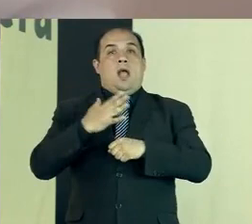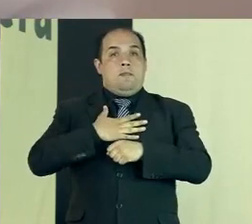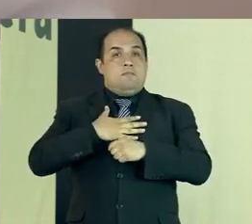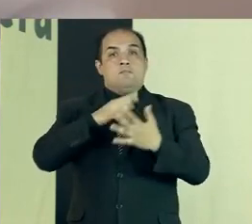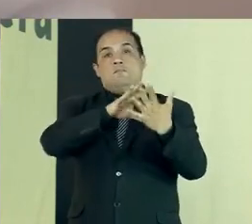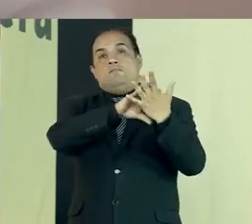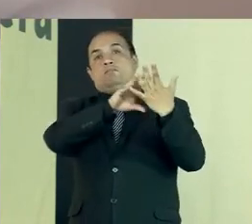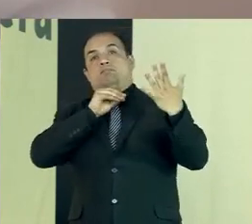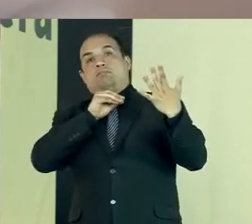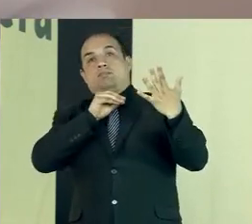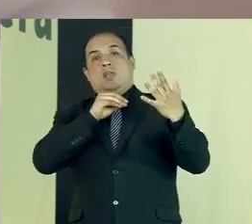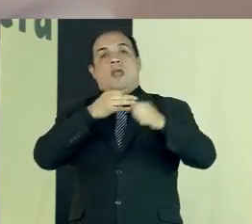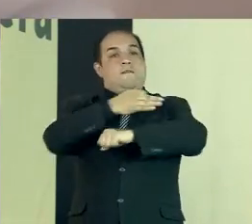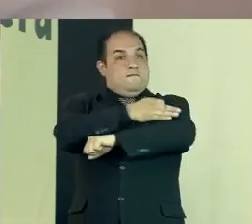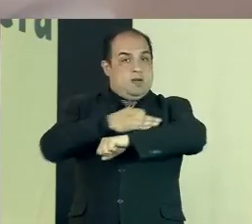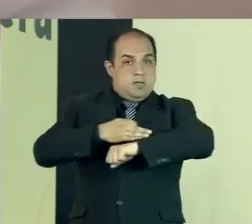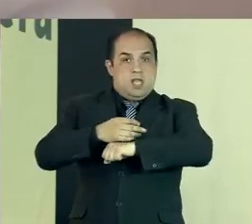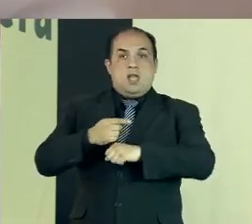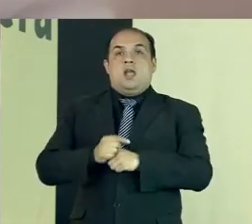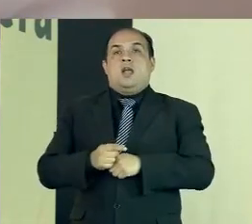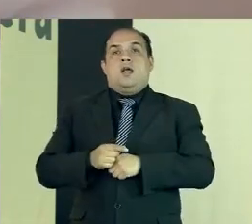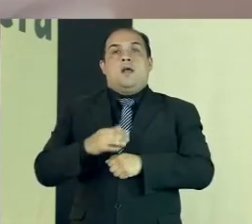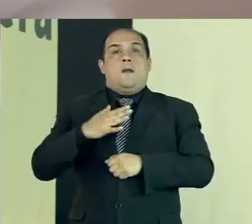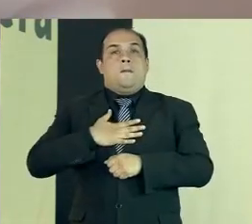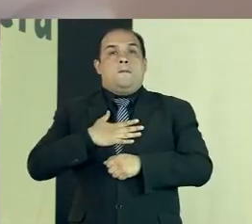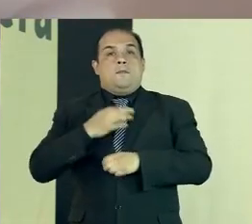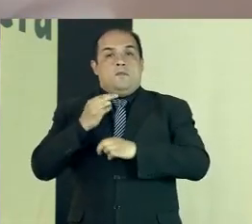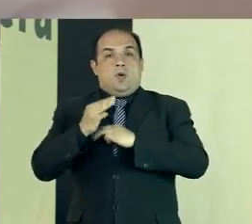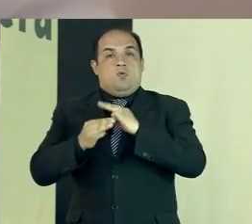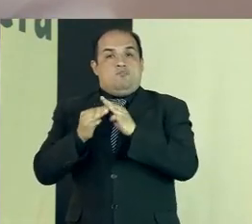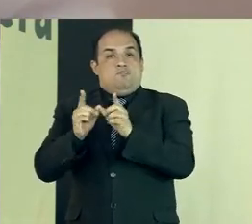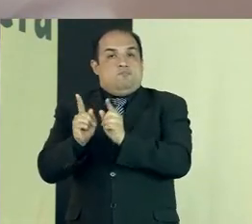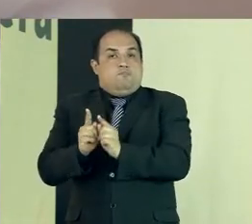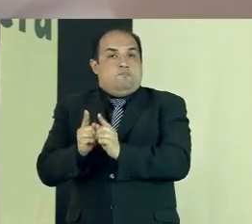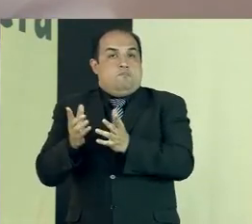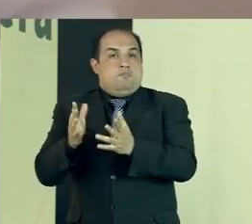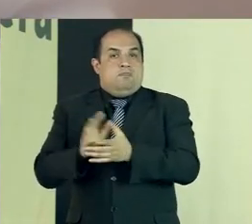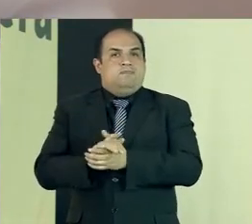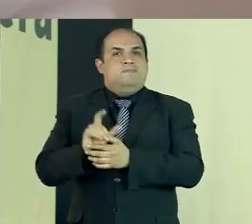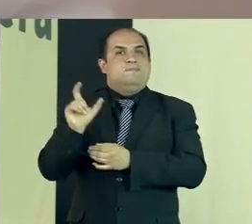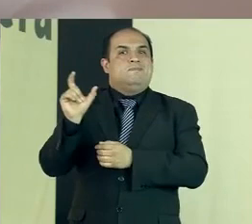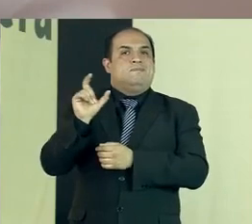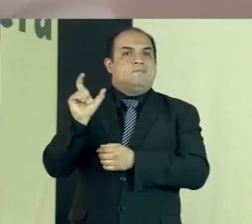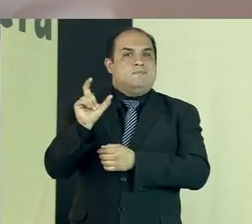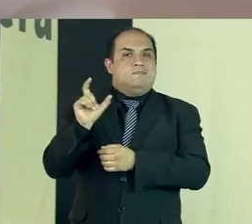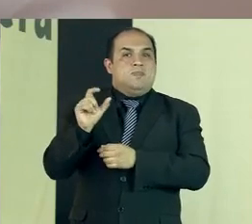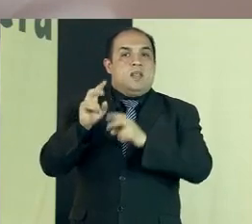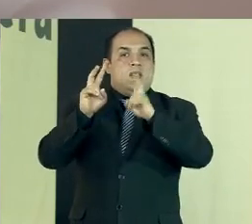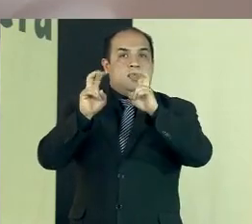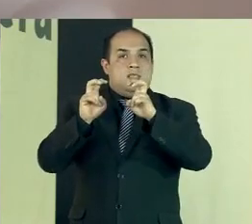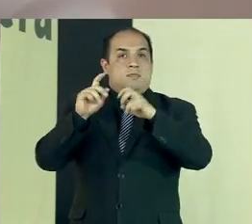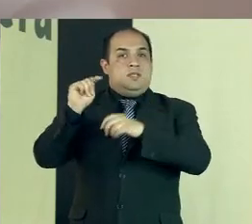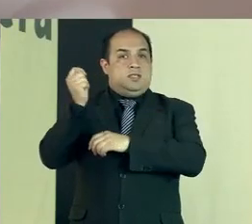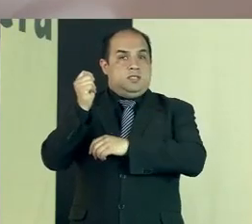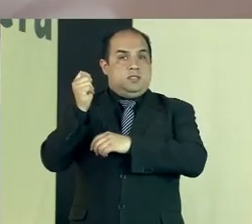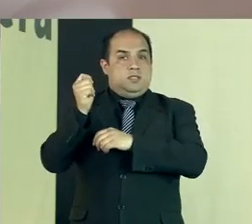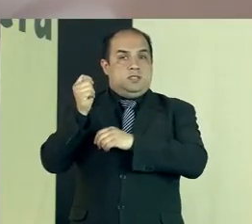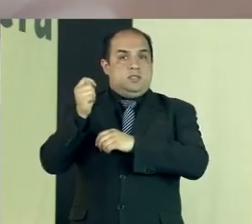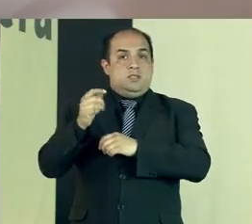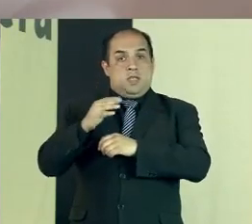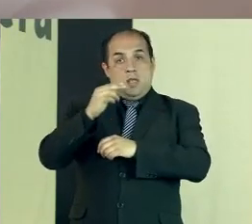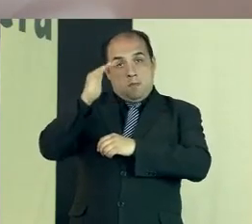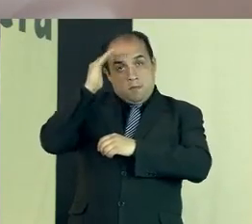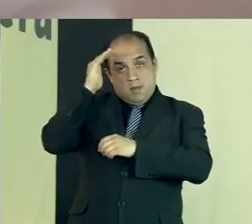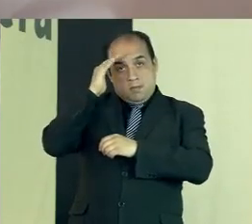a mí ya mi familia ya mi pequeño universo cuando en términos técnicos si hubiéramos